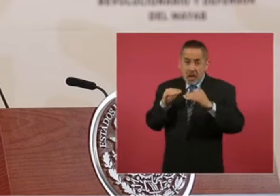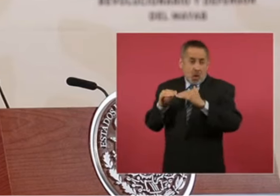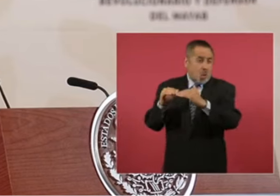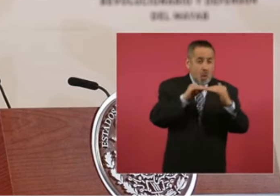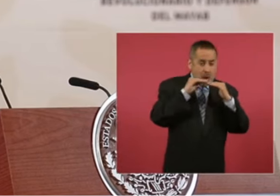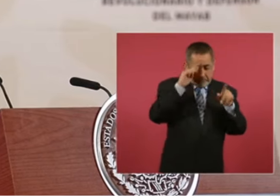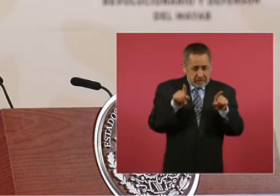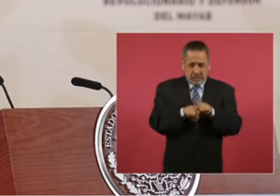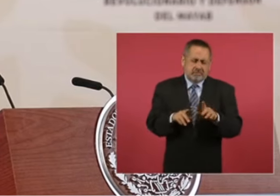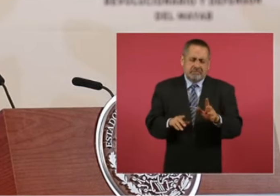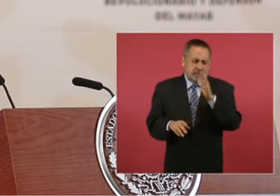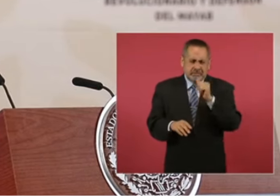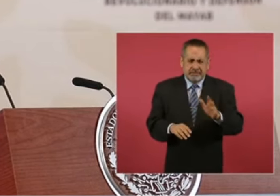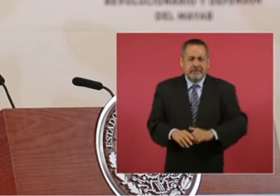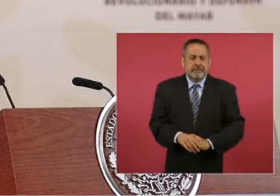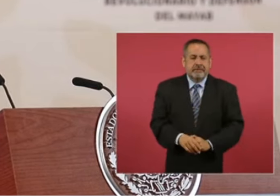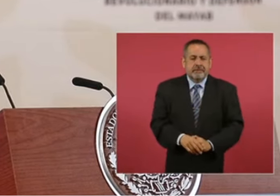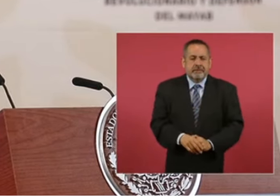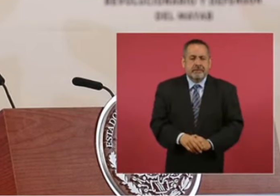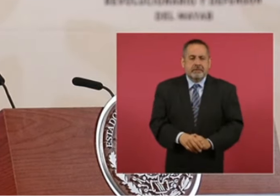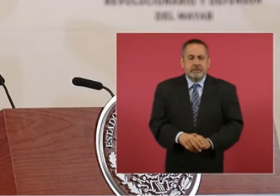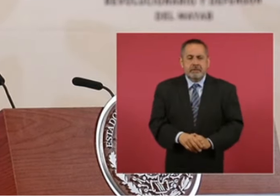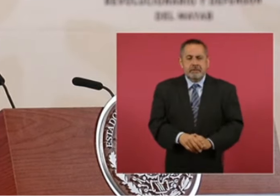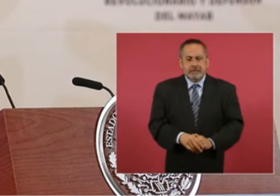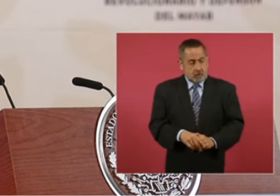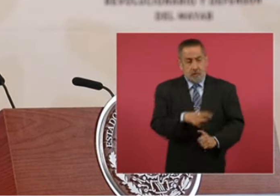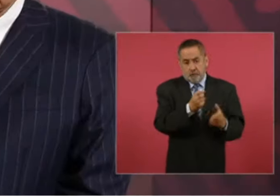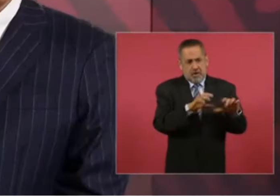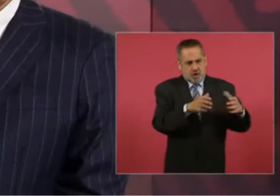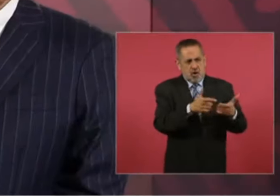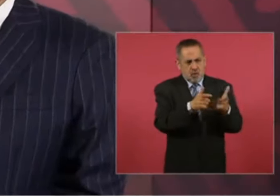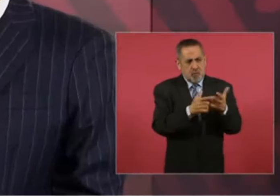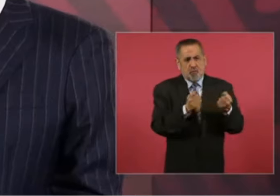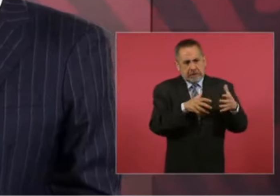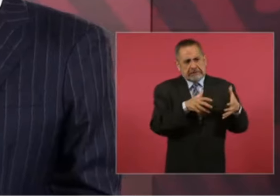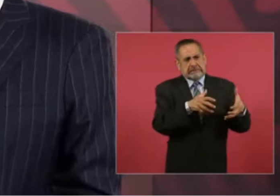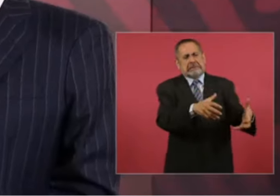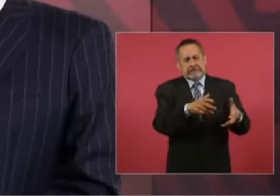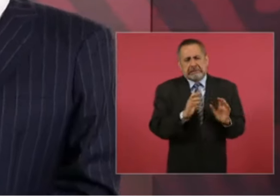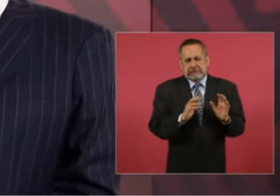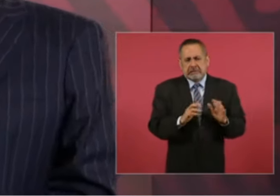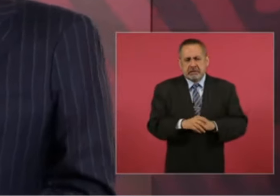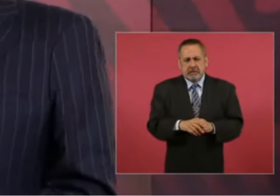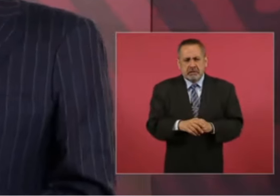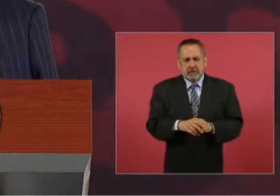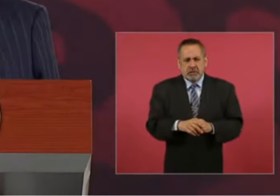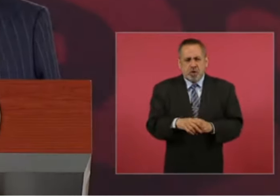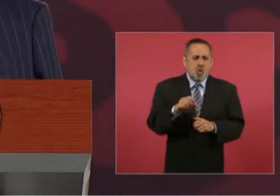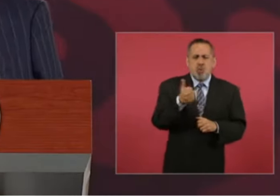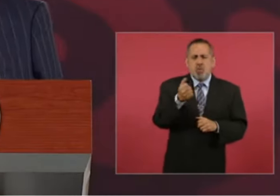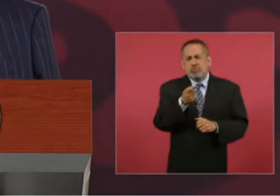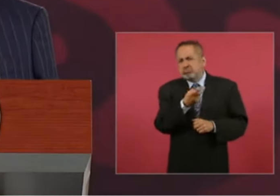Es una corriente fuerte. unos abiertos, ¿no?